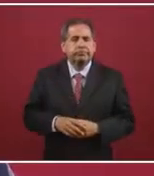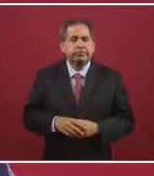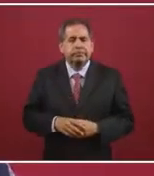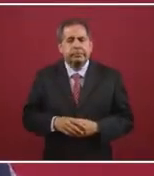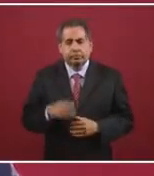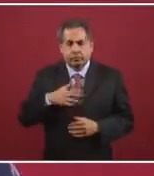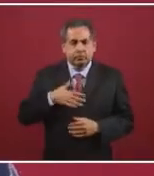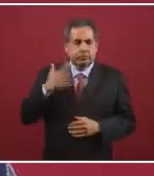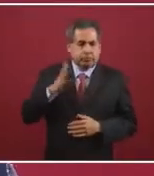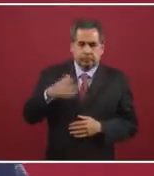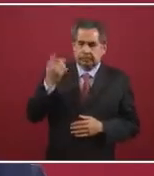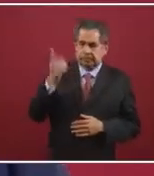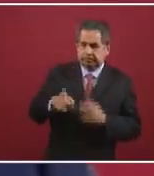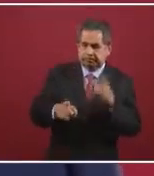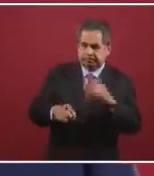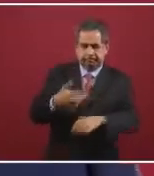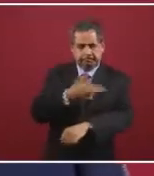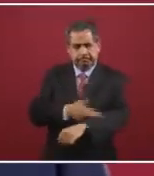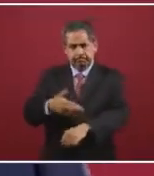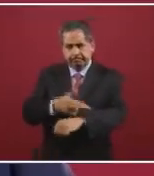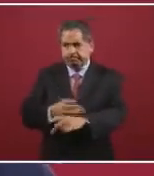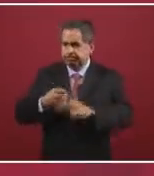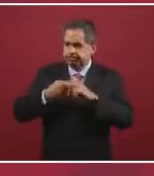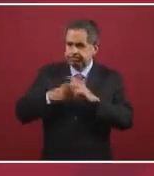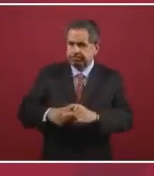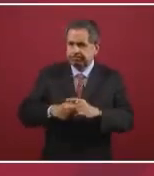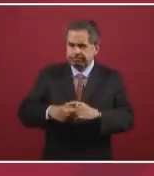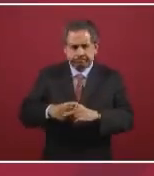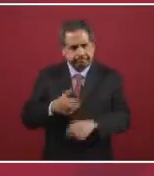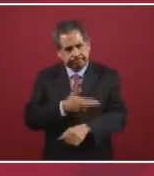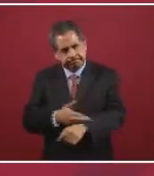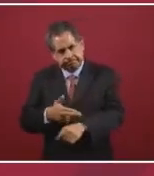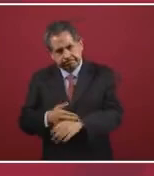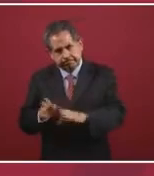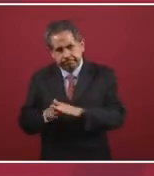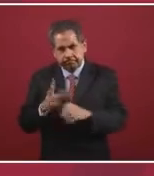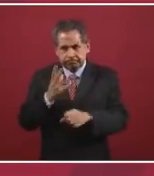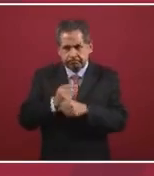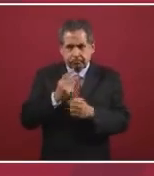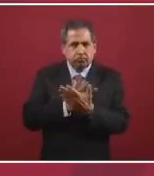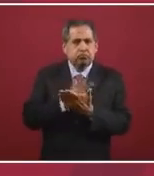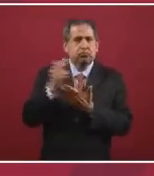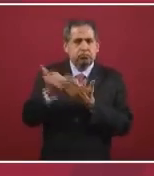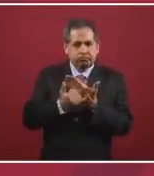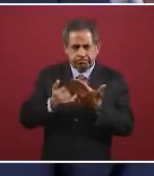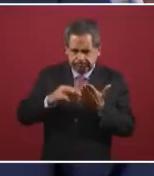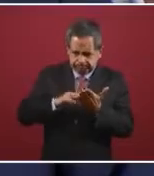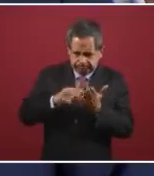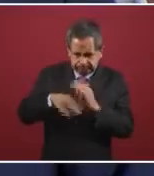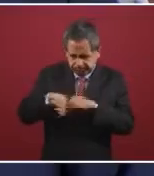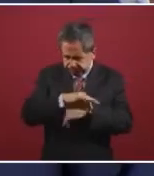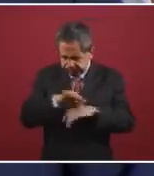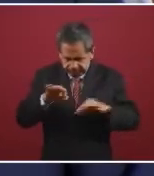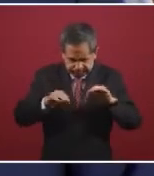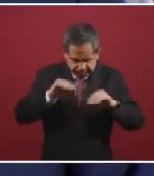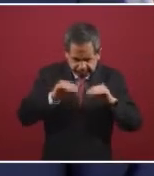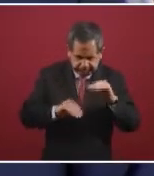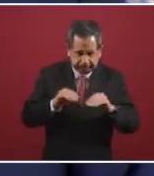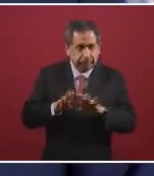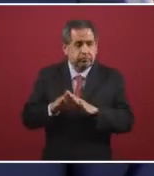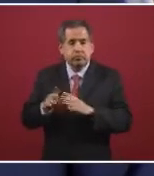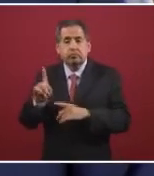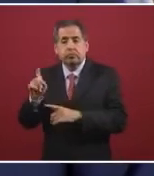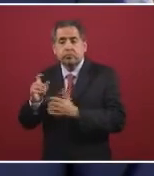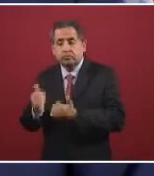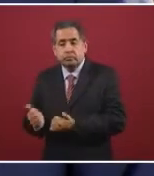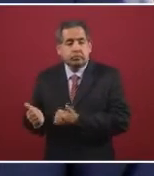di instrucciones para que se empezara a hacer el proyecto, es llevar el agua de